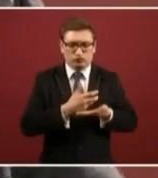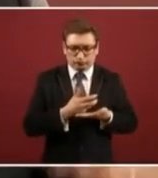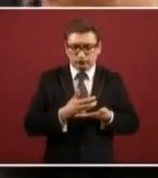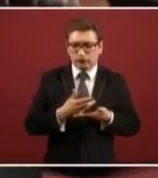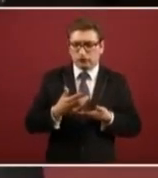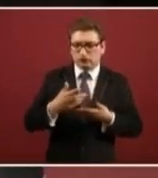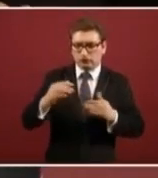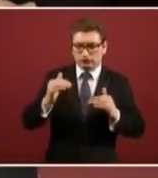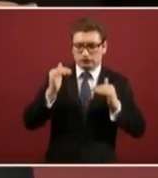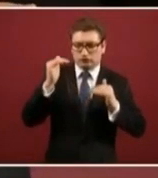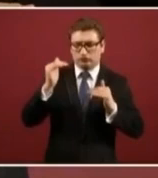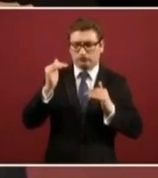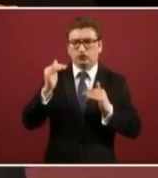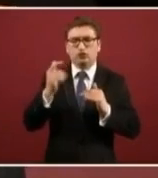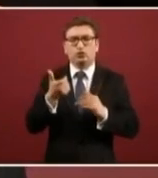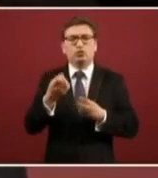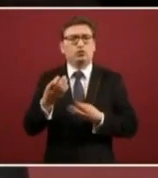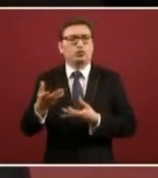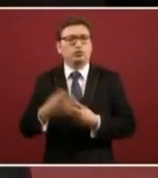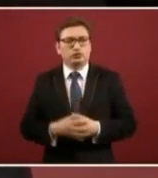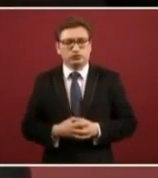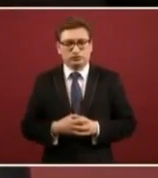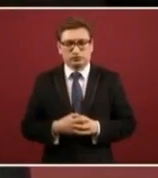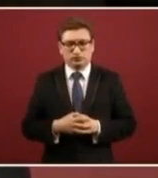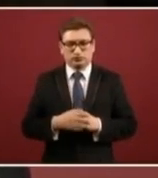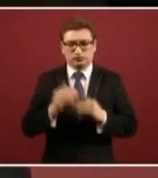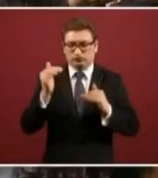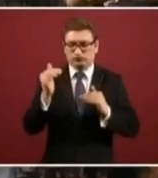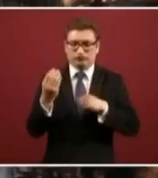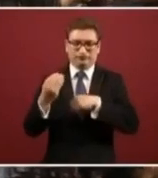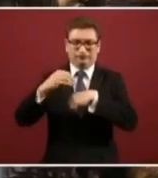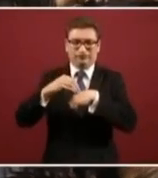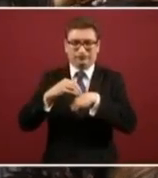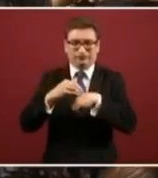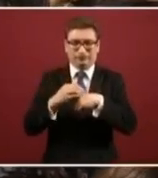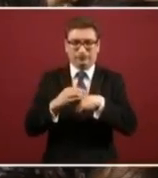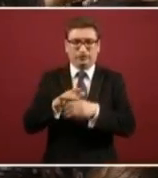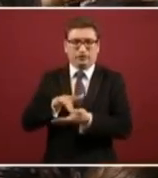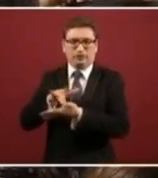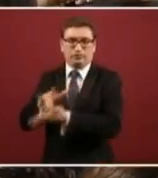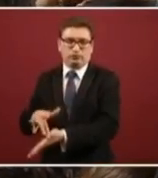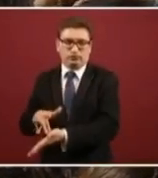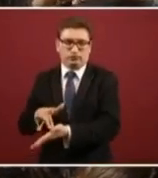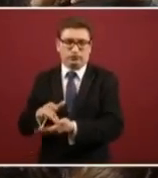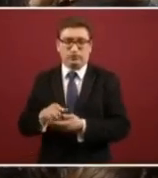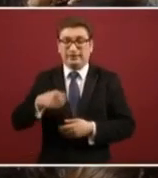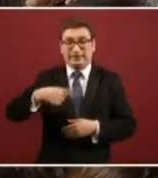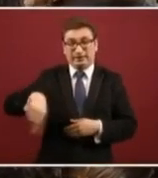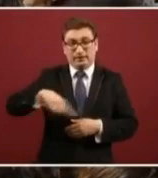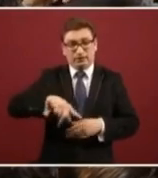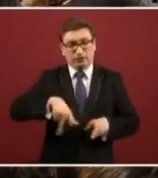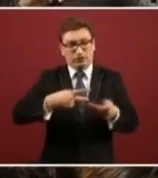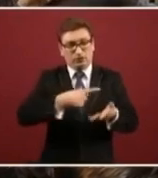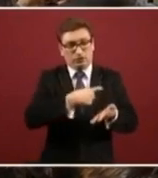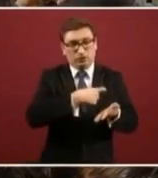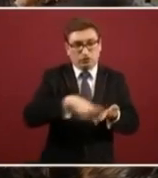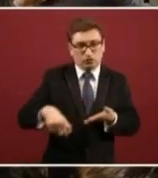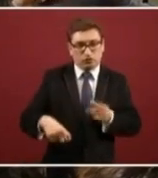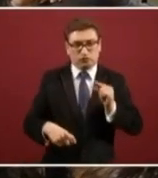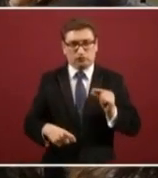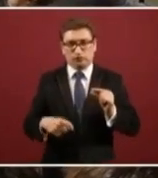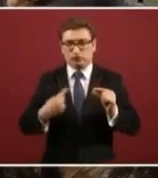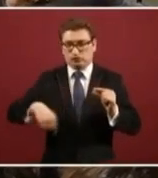los buscamos y les damos el pilón, el apoyo que significa el precio de garantía. Y